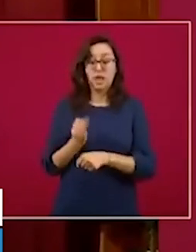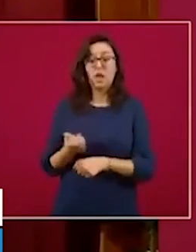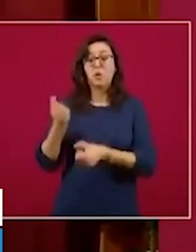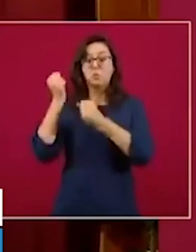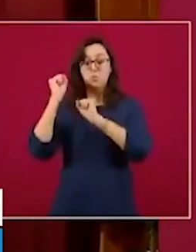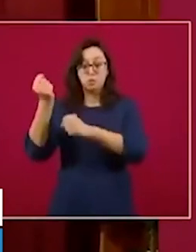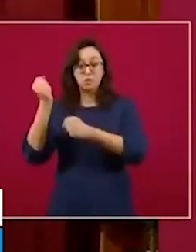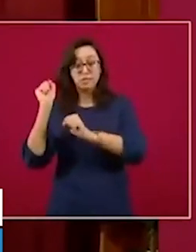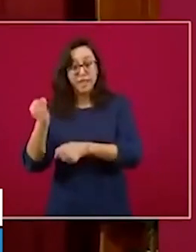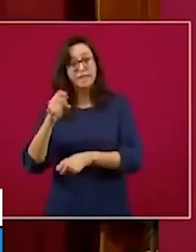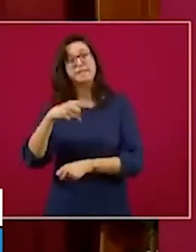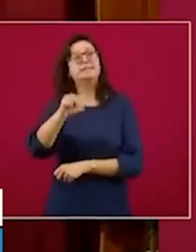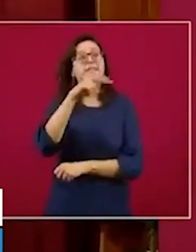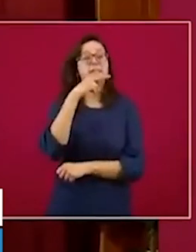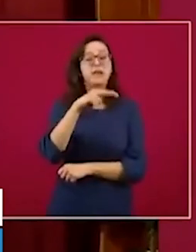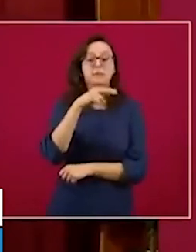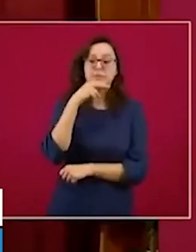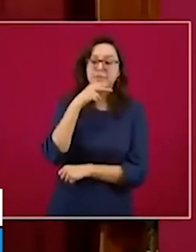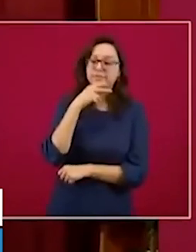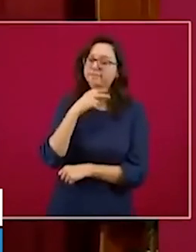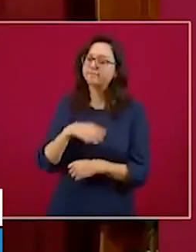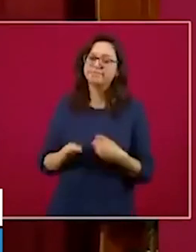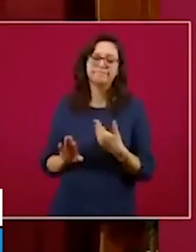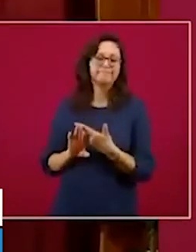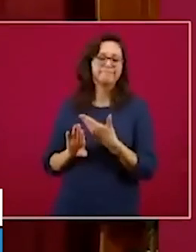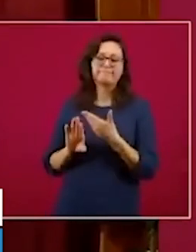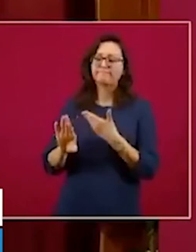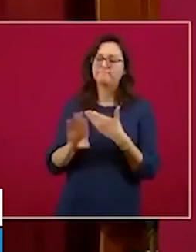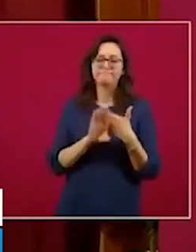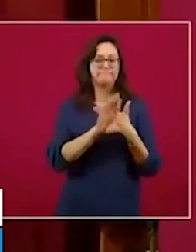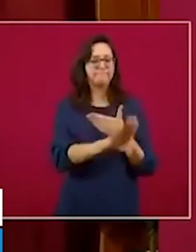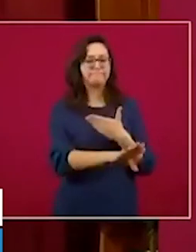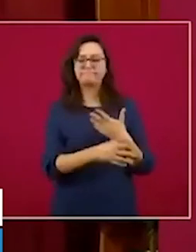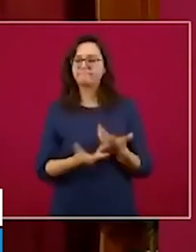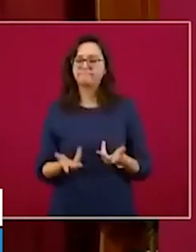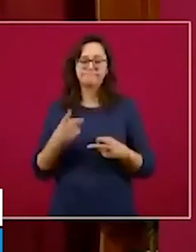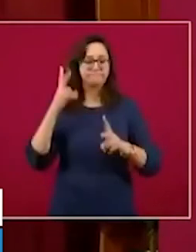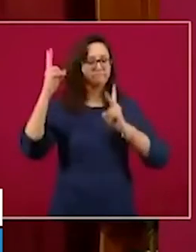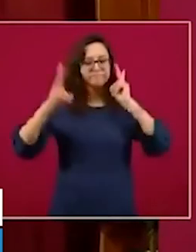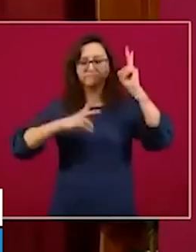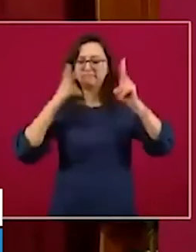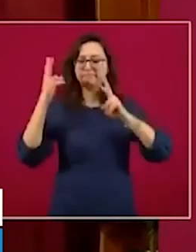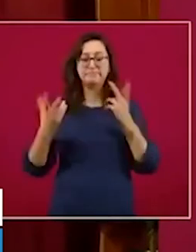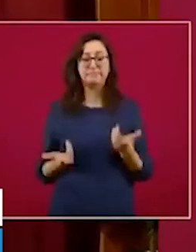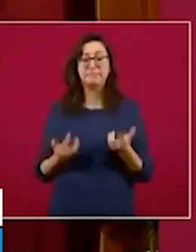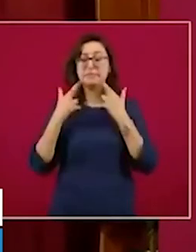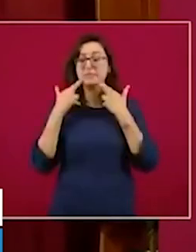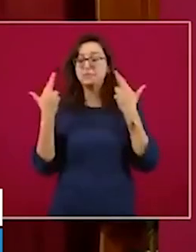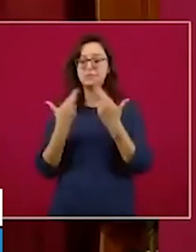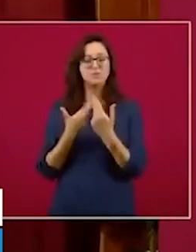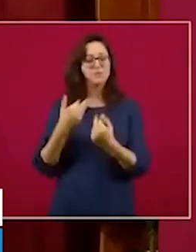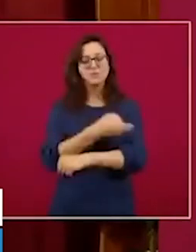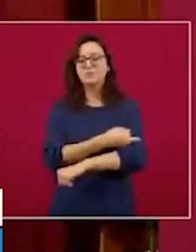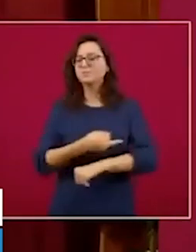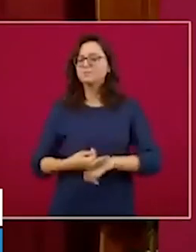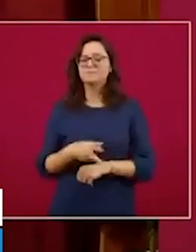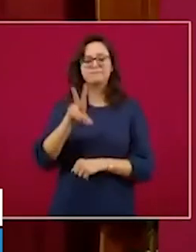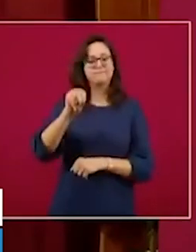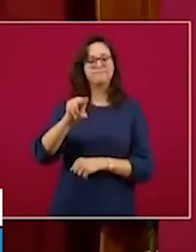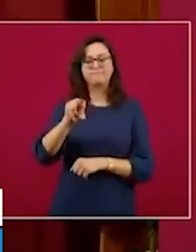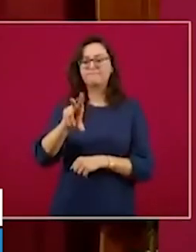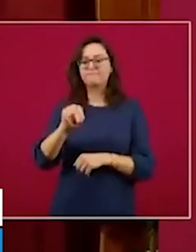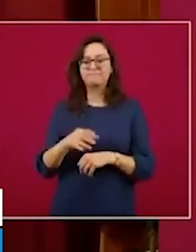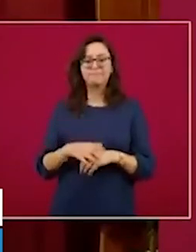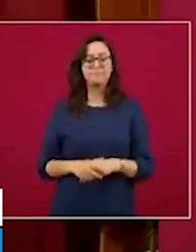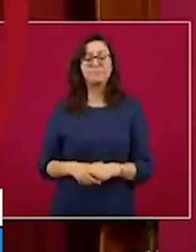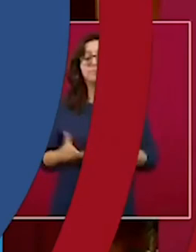épocas navideñas. Debemos evitar posadas, visitas, reuniones familiares. Aún con la